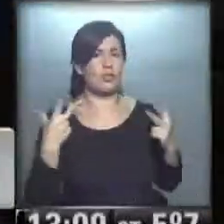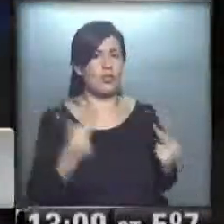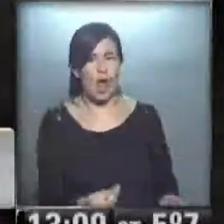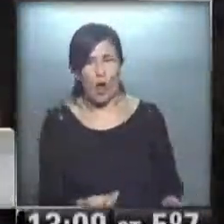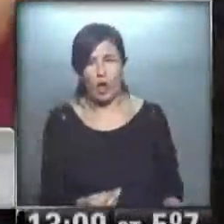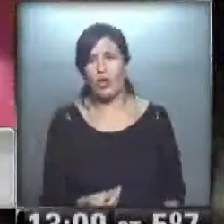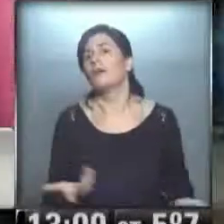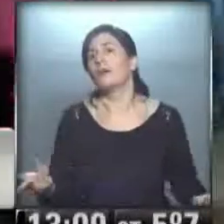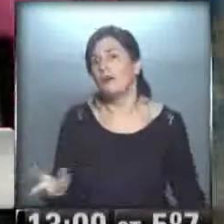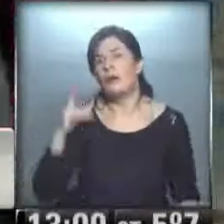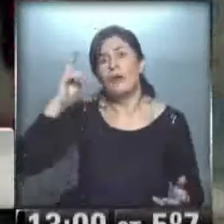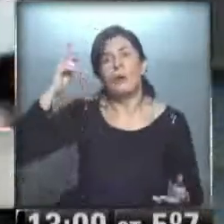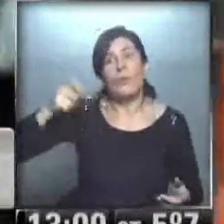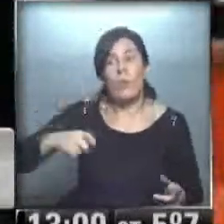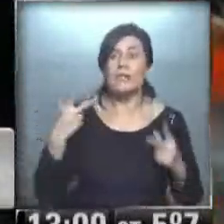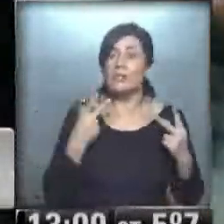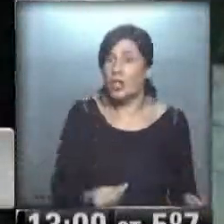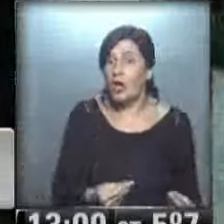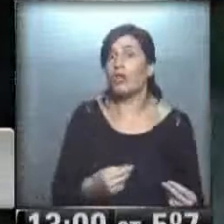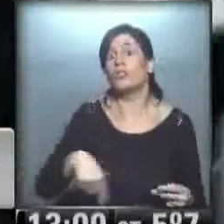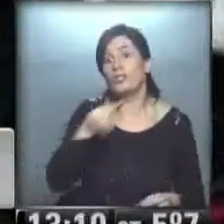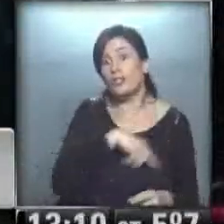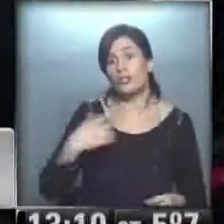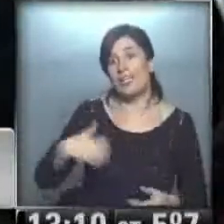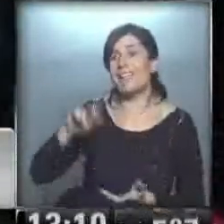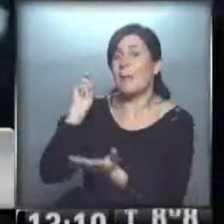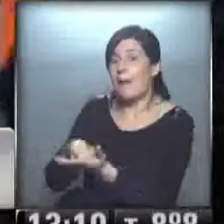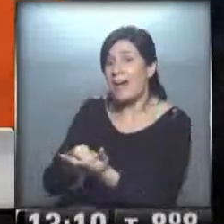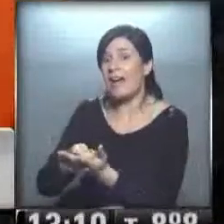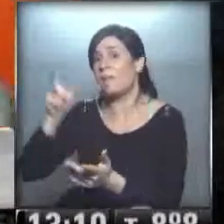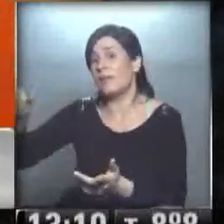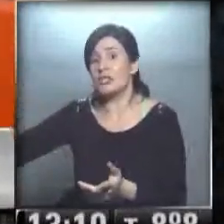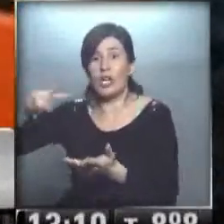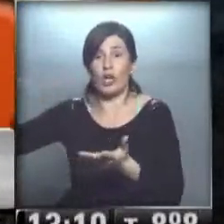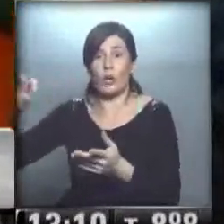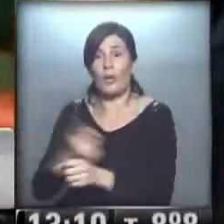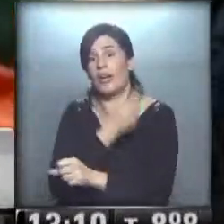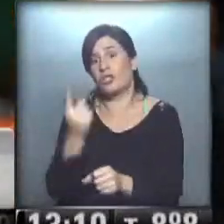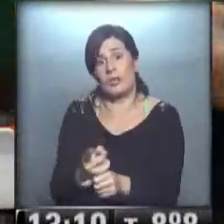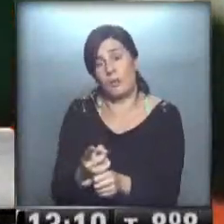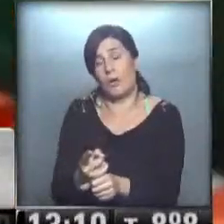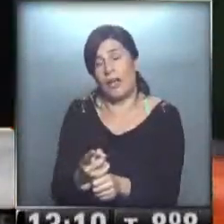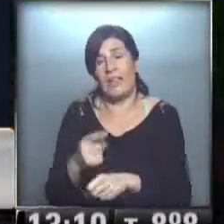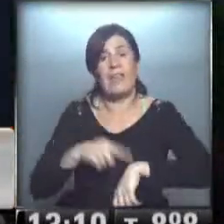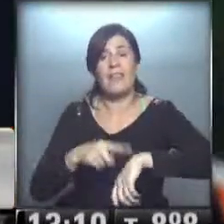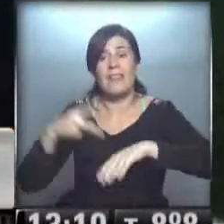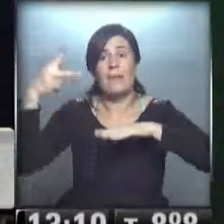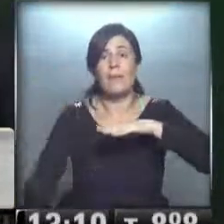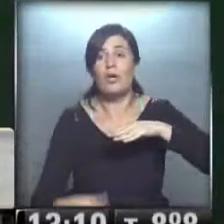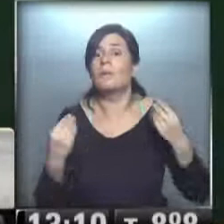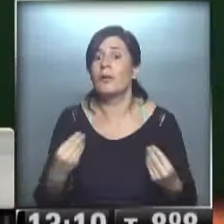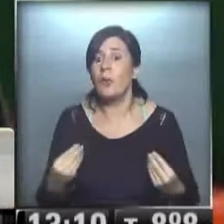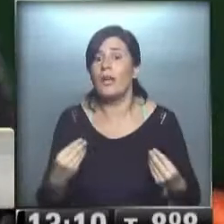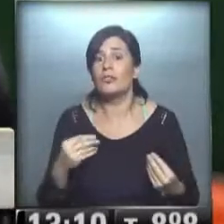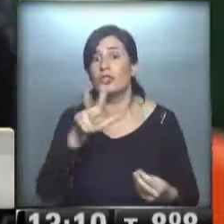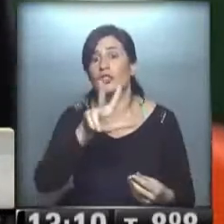mantiene bloqueados los pagos a bonistas que hizo la Argentina el 26 de junio último, por lo cual el plazo de gracia para resolver ese pago vence